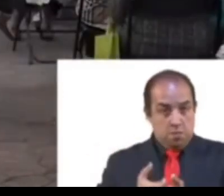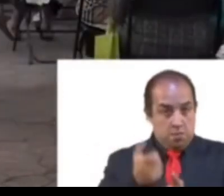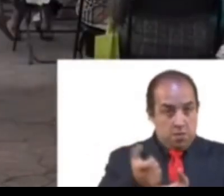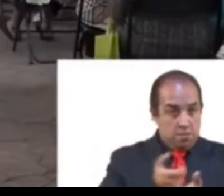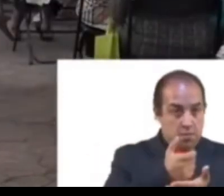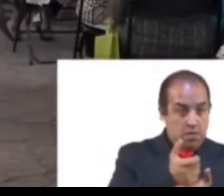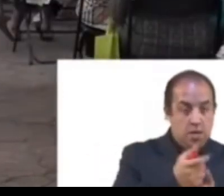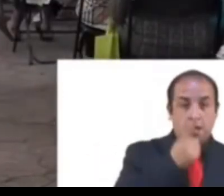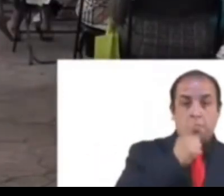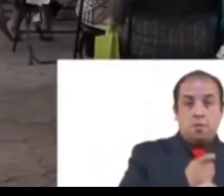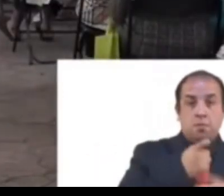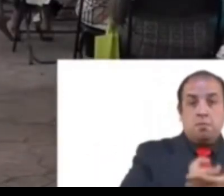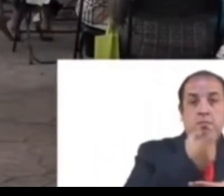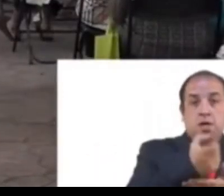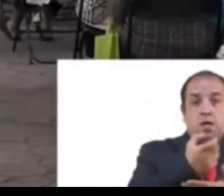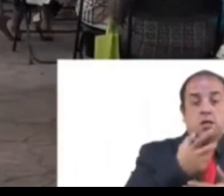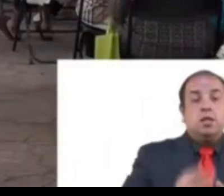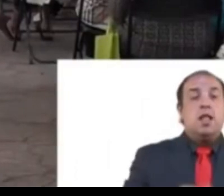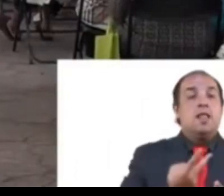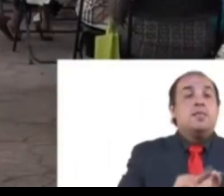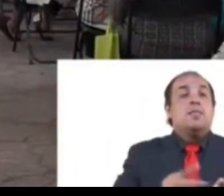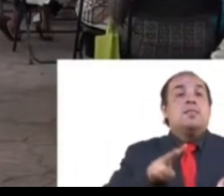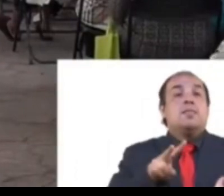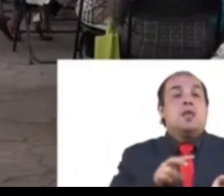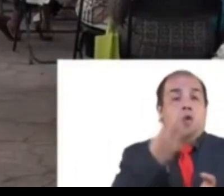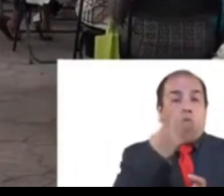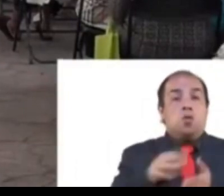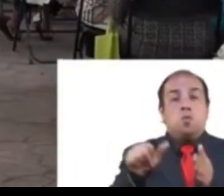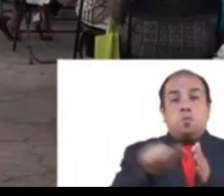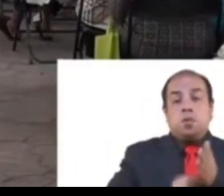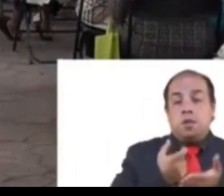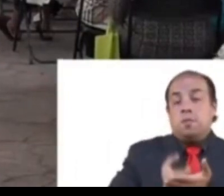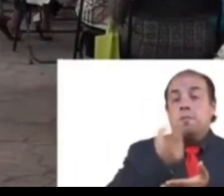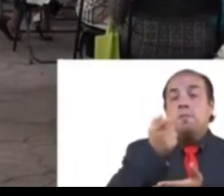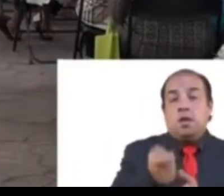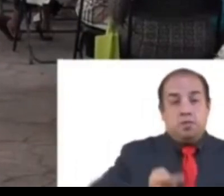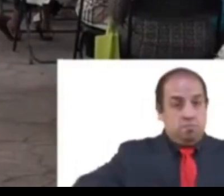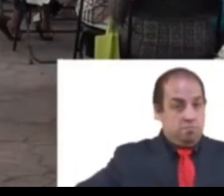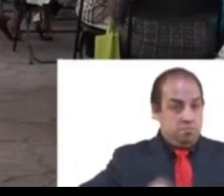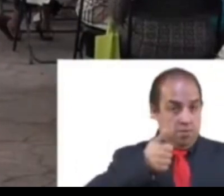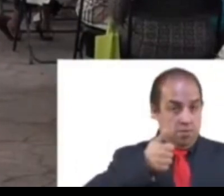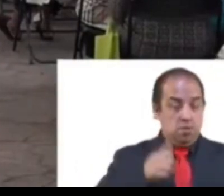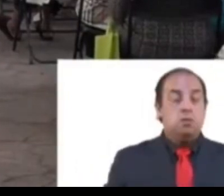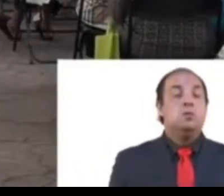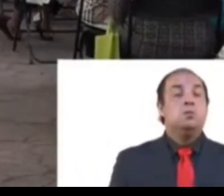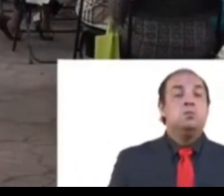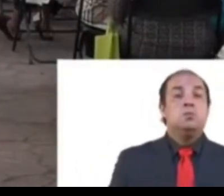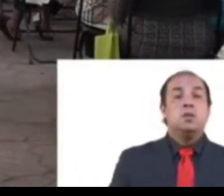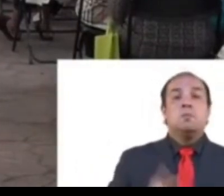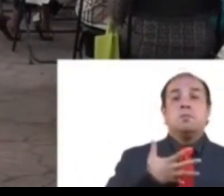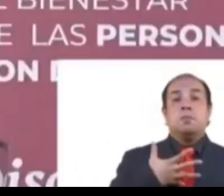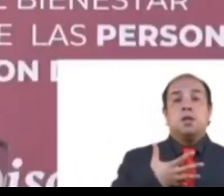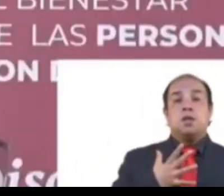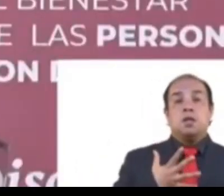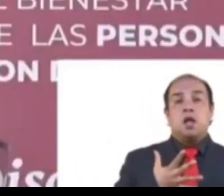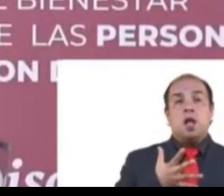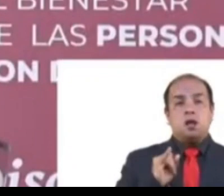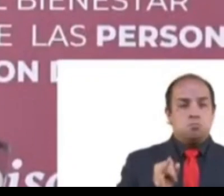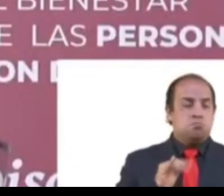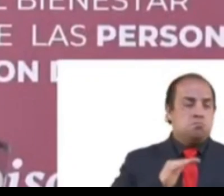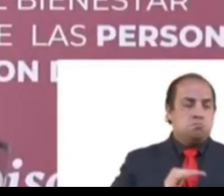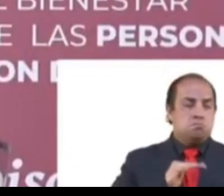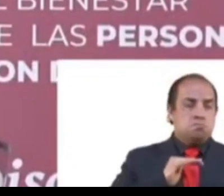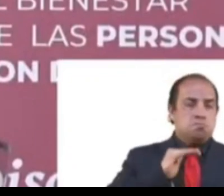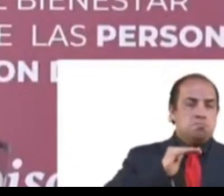dos dos bimestres que se les van a entregar en la primera entrega Y así va a ser y va a ir aumentando conforme